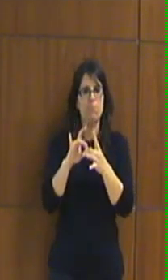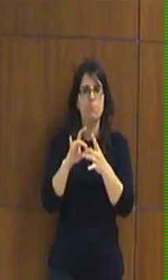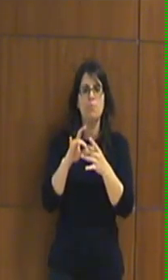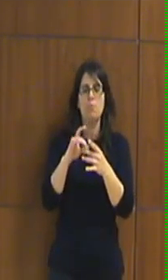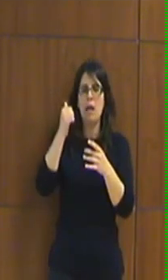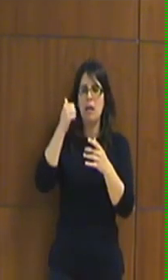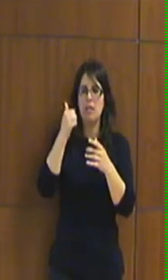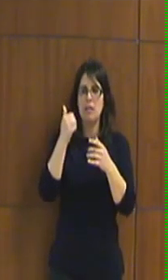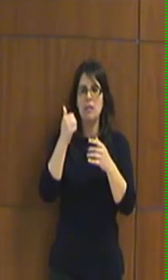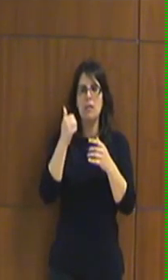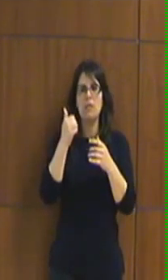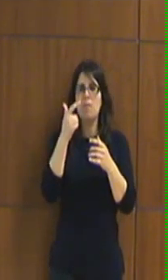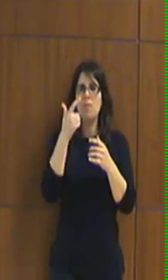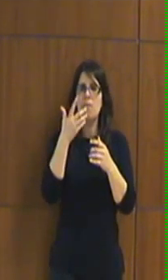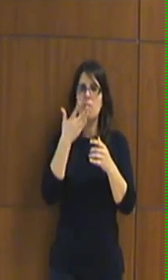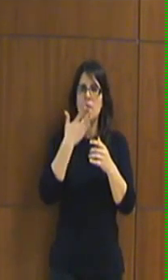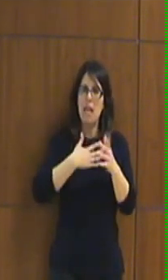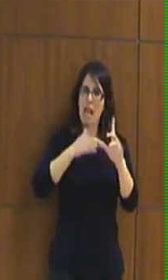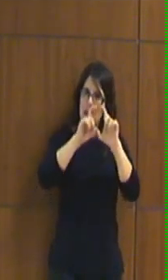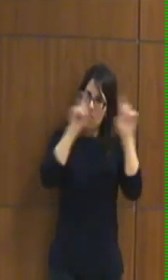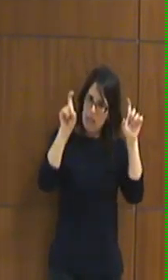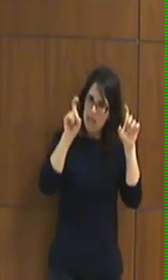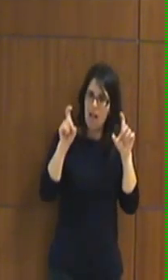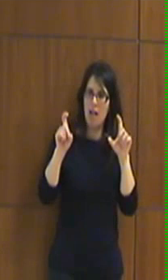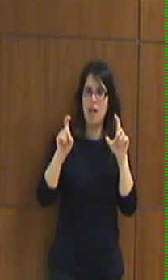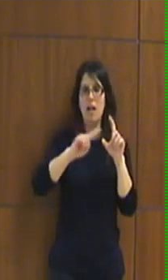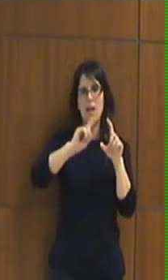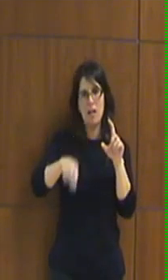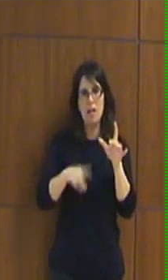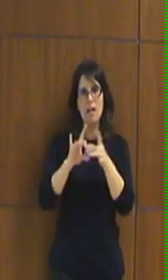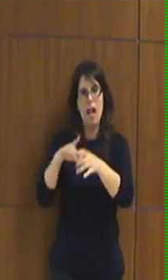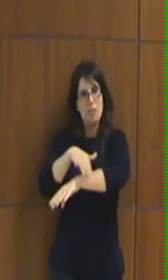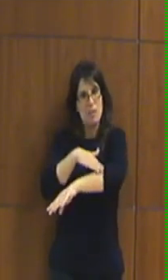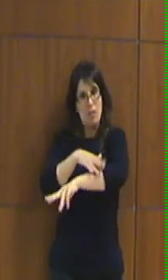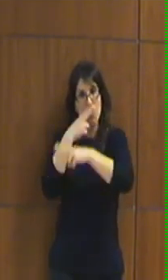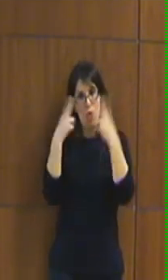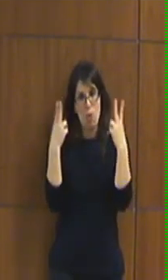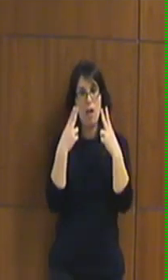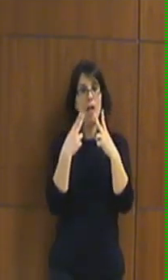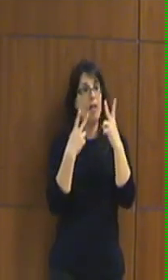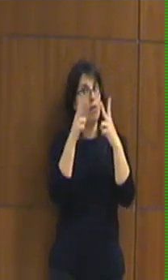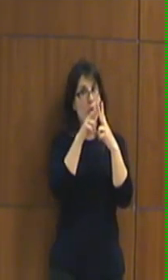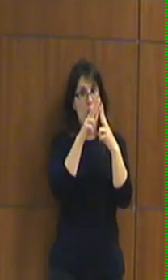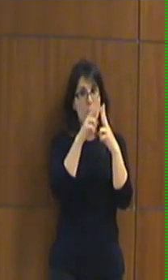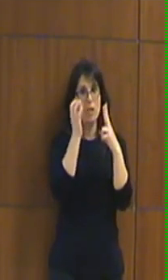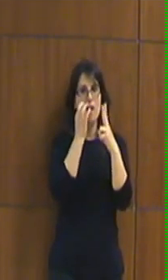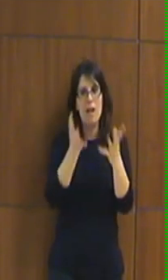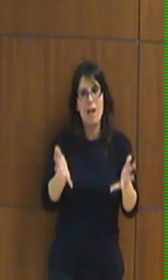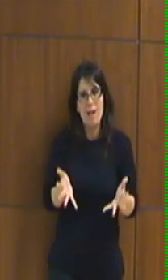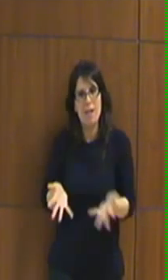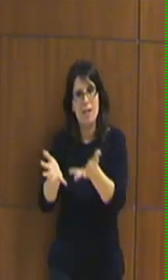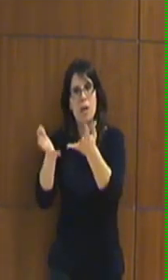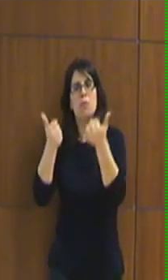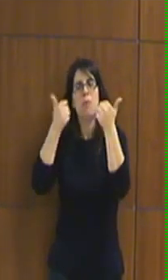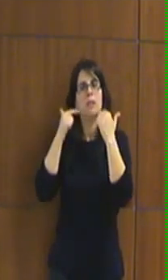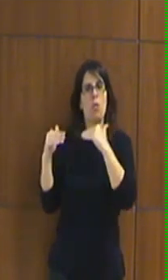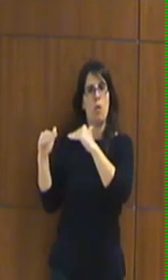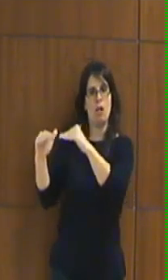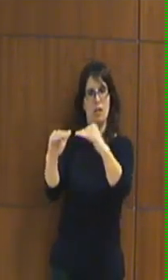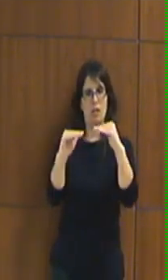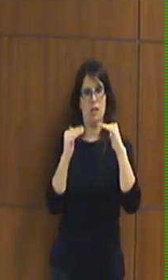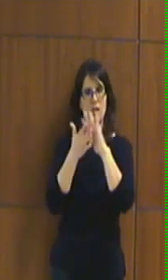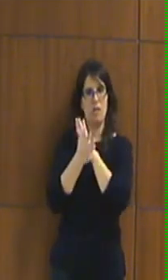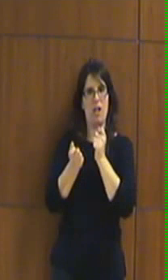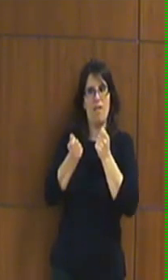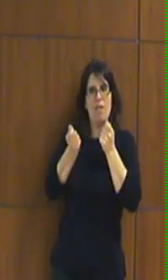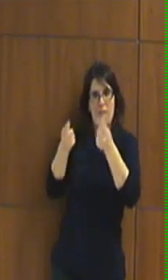una disposición, tanto por parte de la empresa como por parte de la administración pública, más igualitaria, ¿no? Que tengan todos mismos